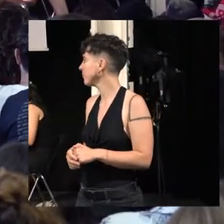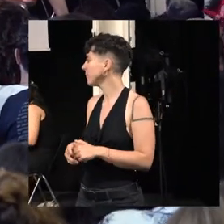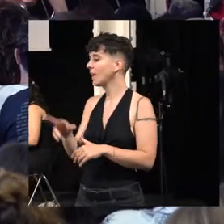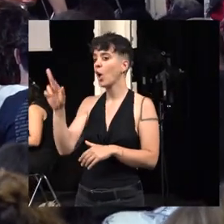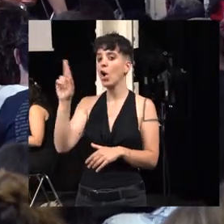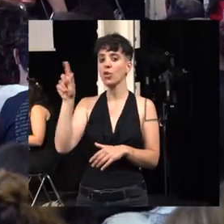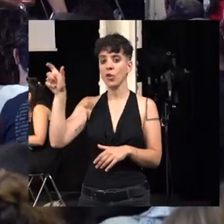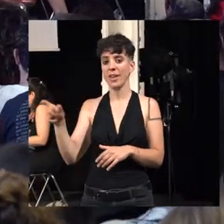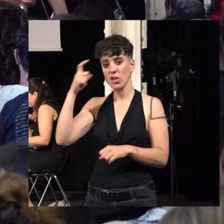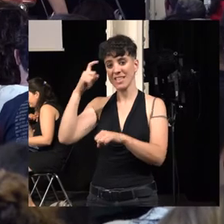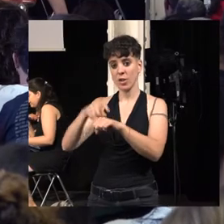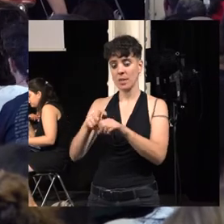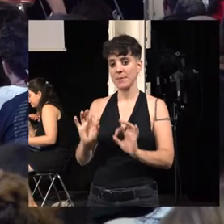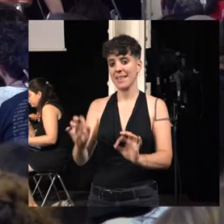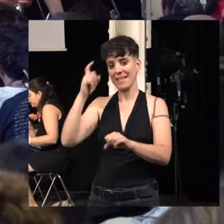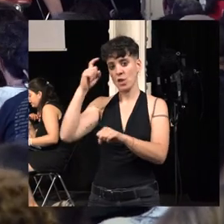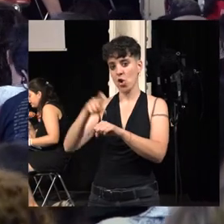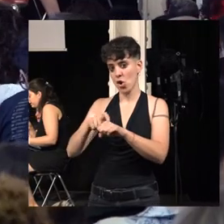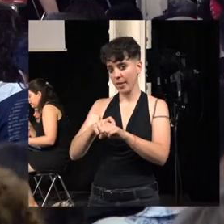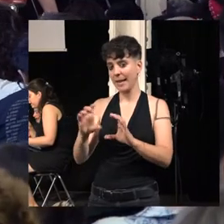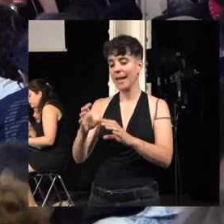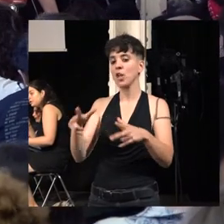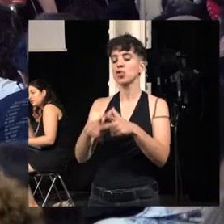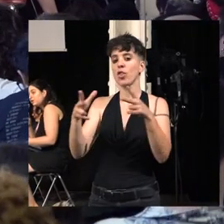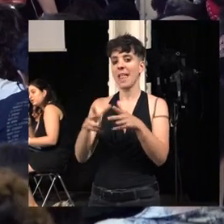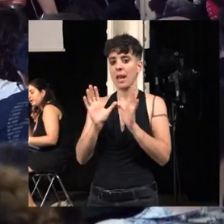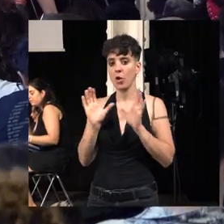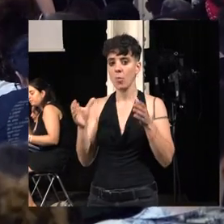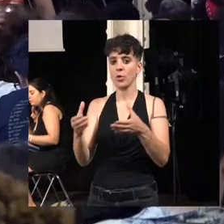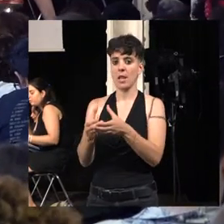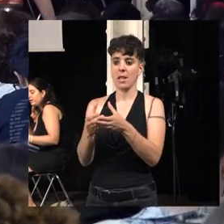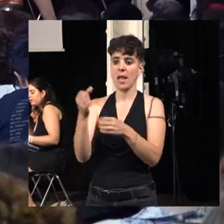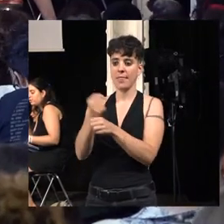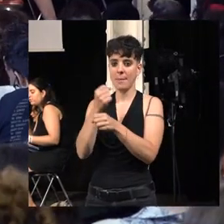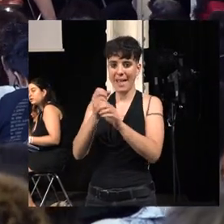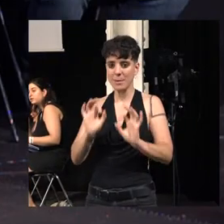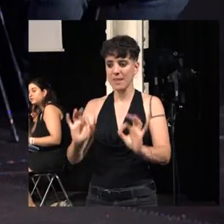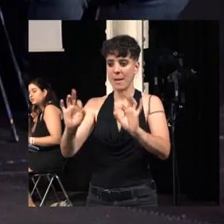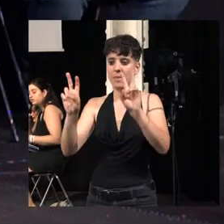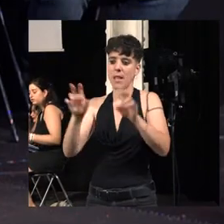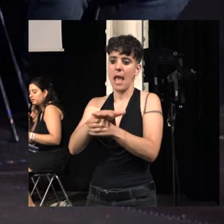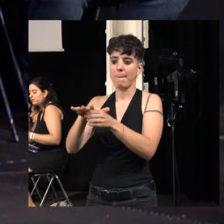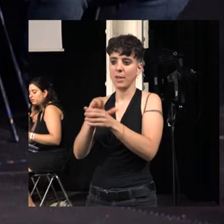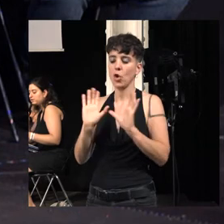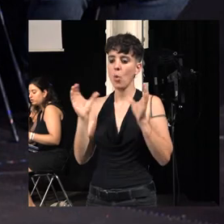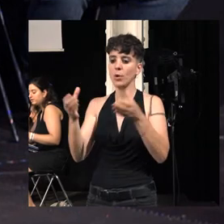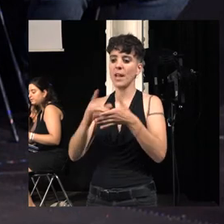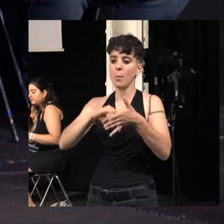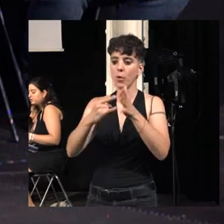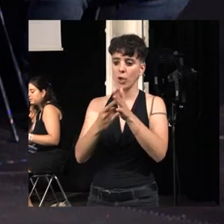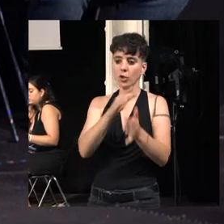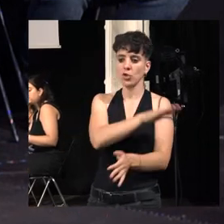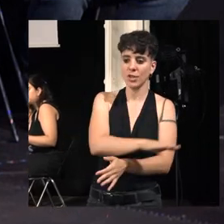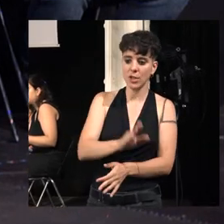Rodrigo, psicólogo especialista en psicología clínica, social y comunitaria, ha trabajado sobre todo en el campo comunitario con proyectos con niños, jóvenes